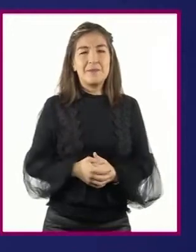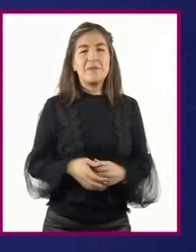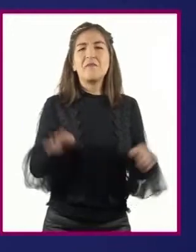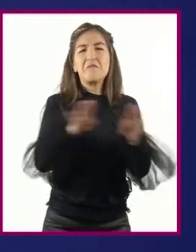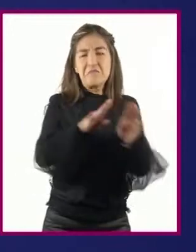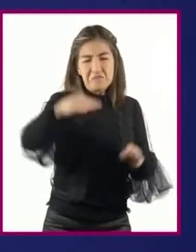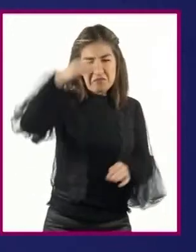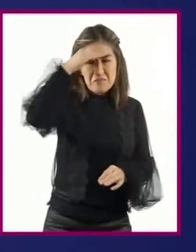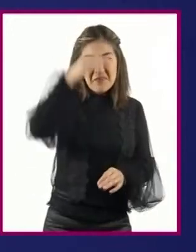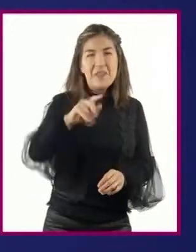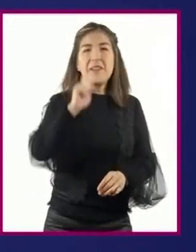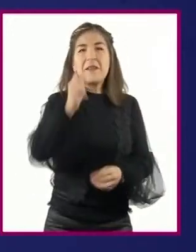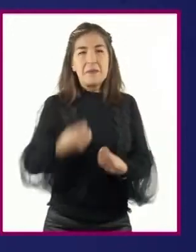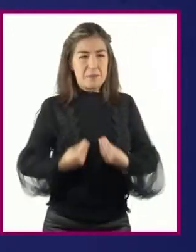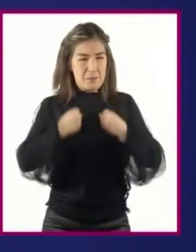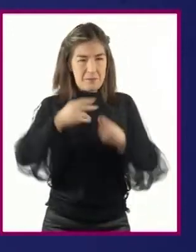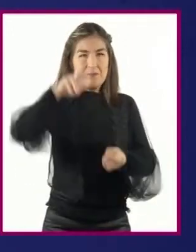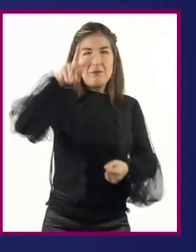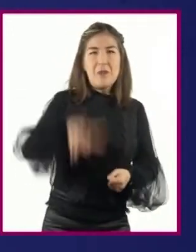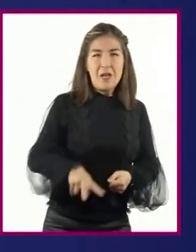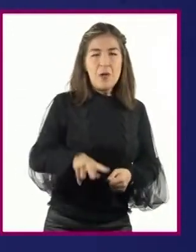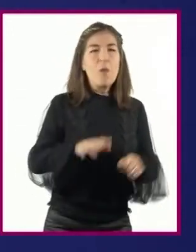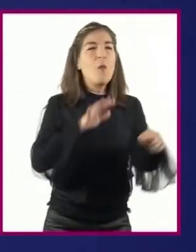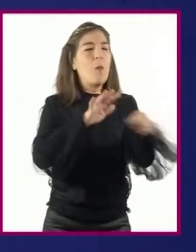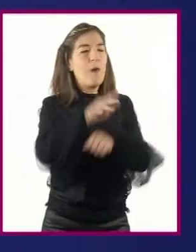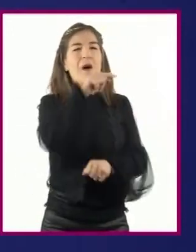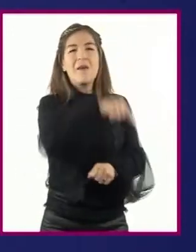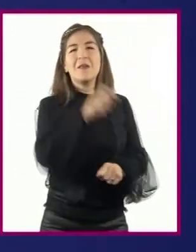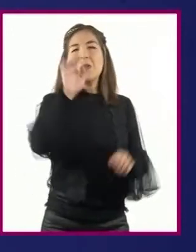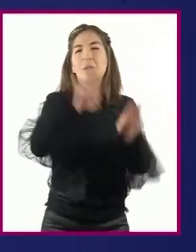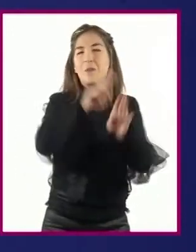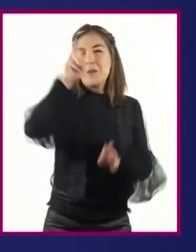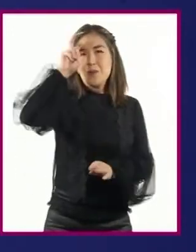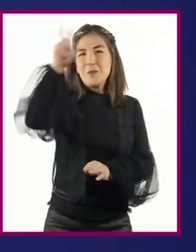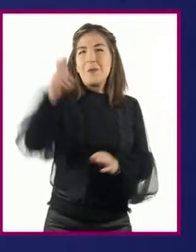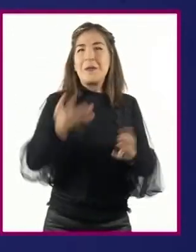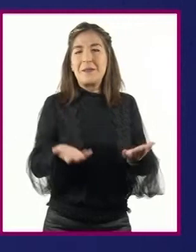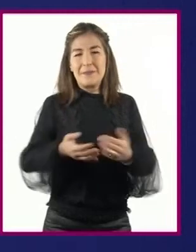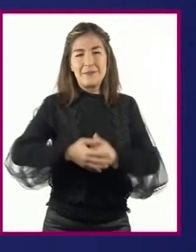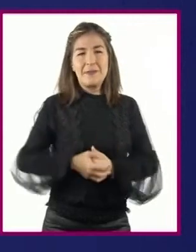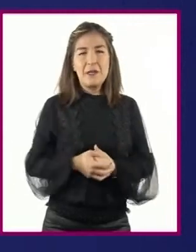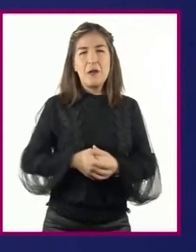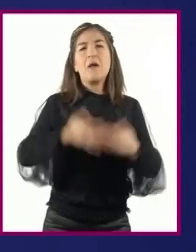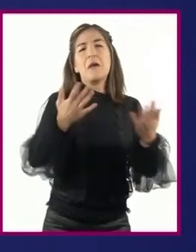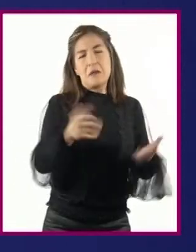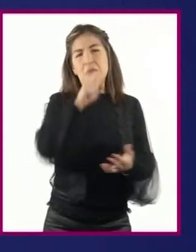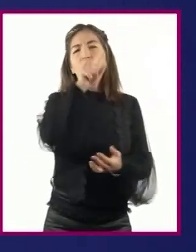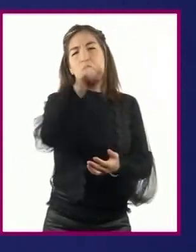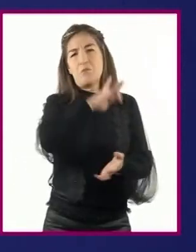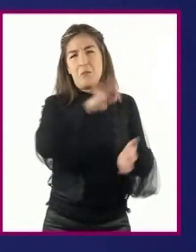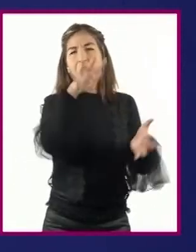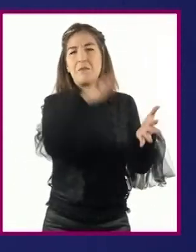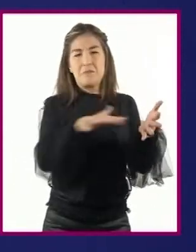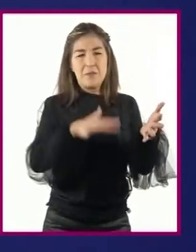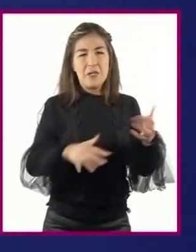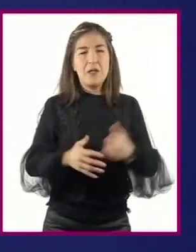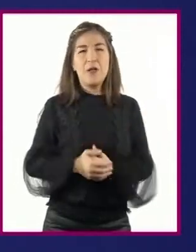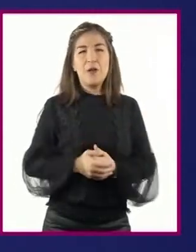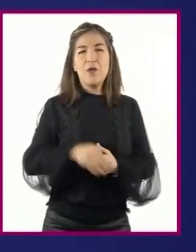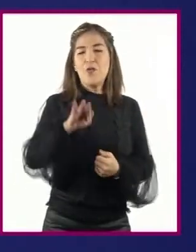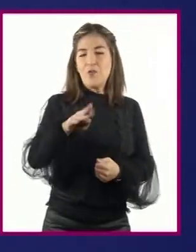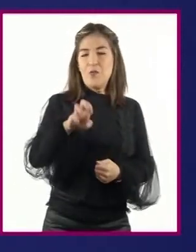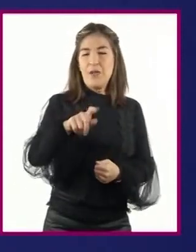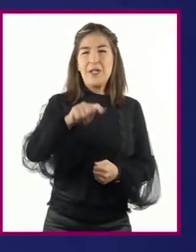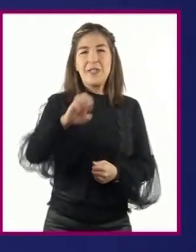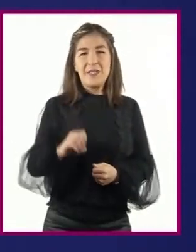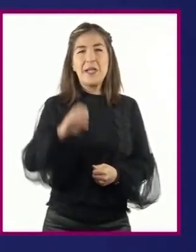no sabe qué vivió de verdad y qué fue simplemente un sueño. O pueden leer también Fuente Ovejuna,